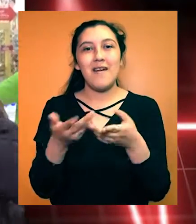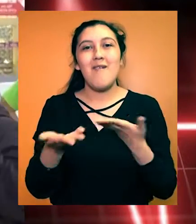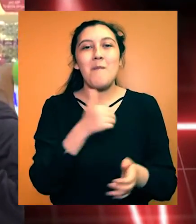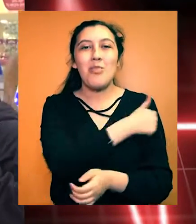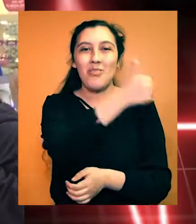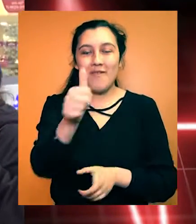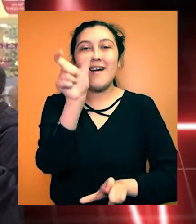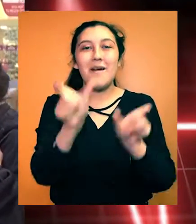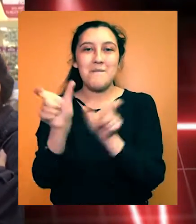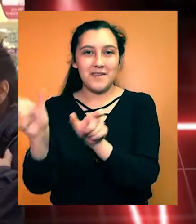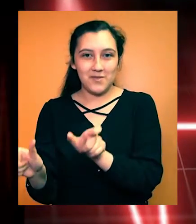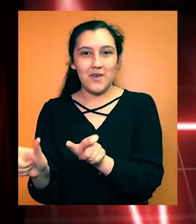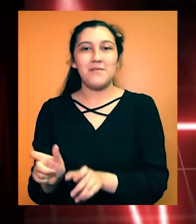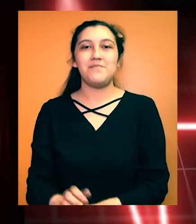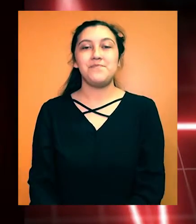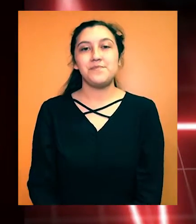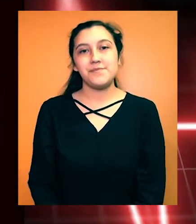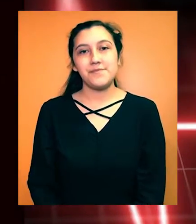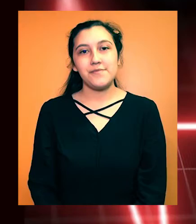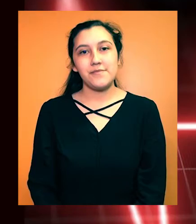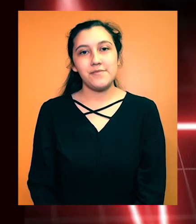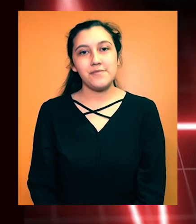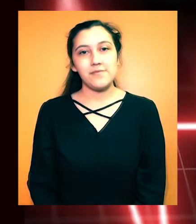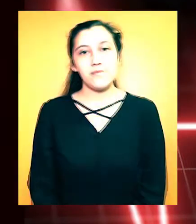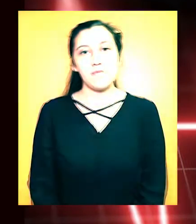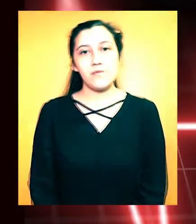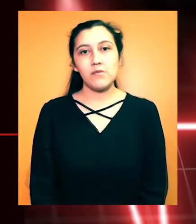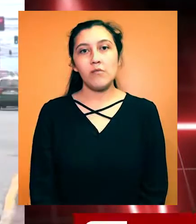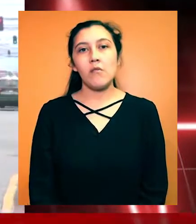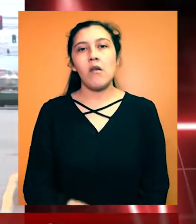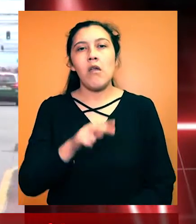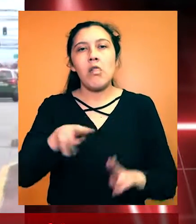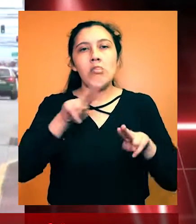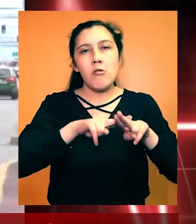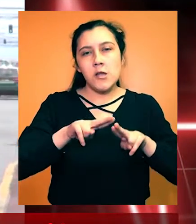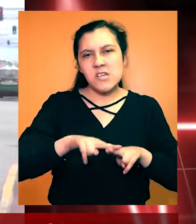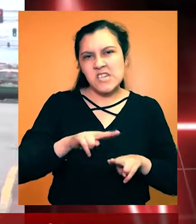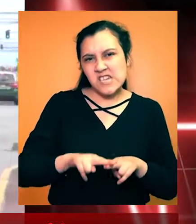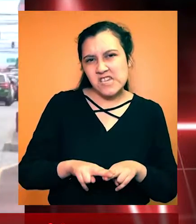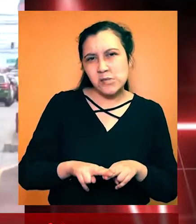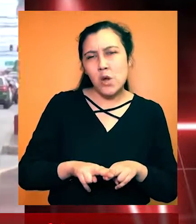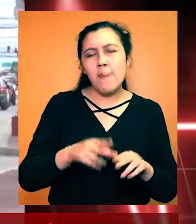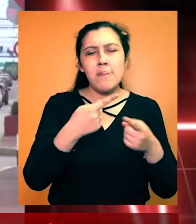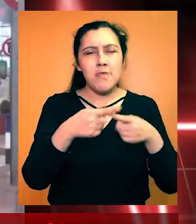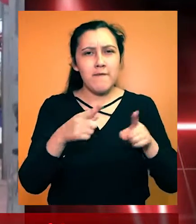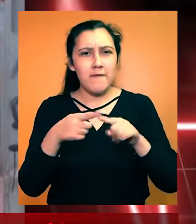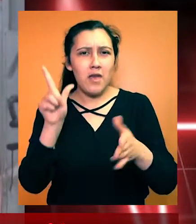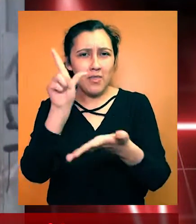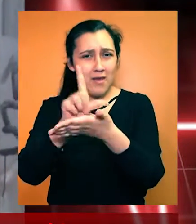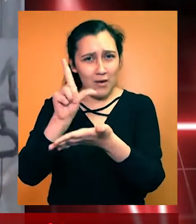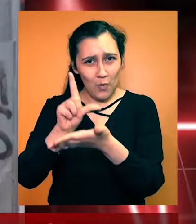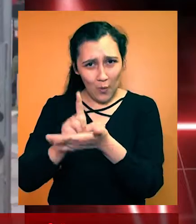Los Los hechos delictuales se registraron en